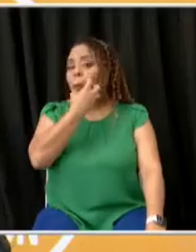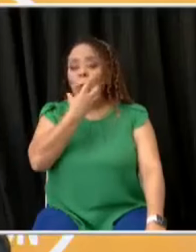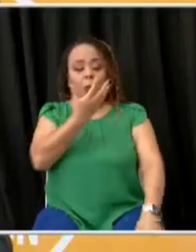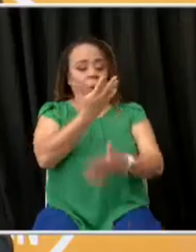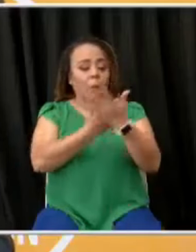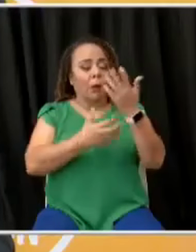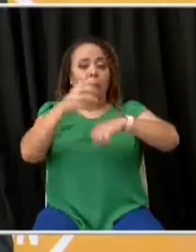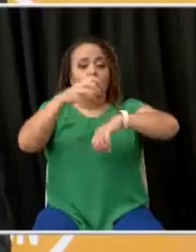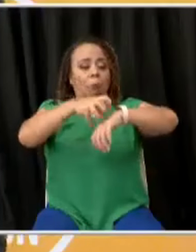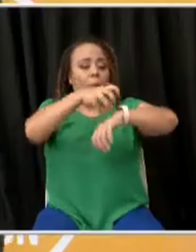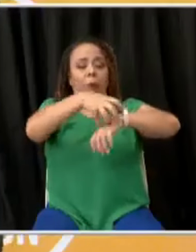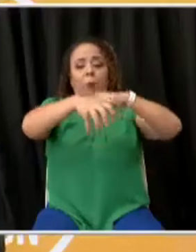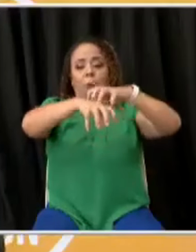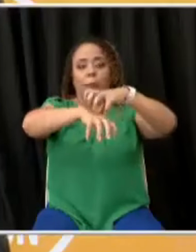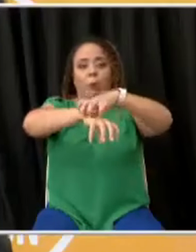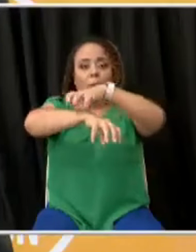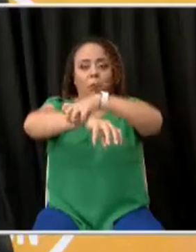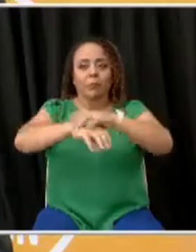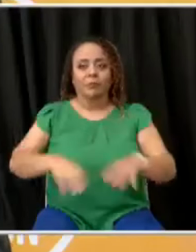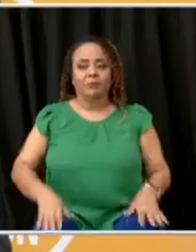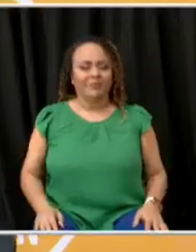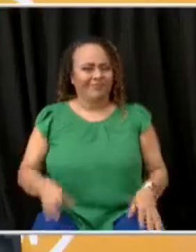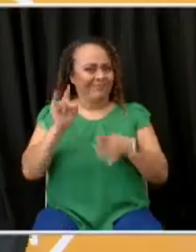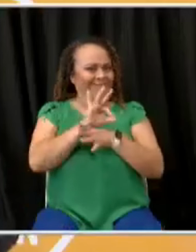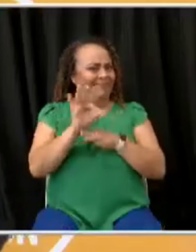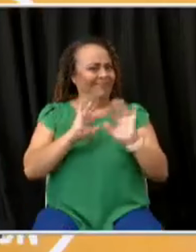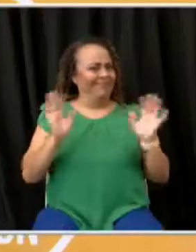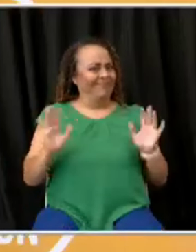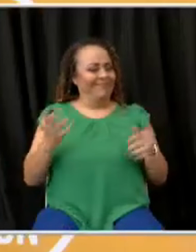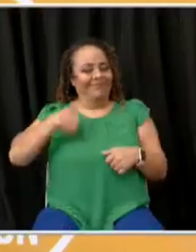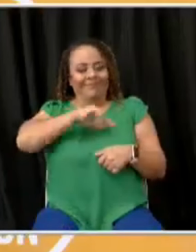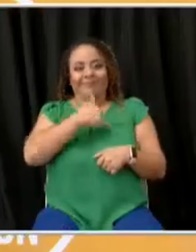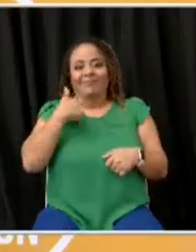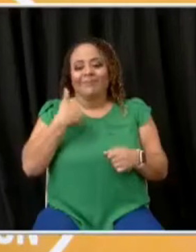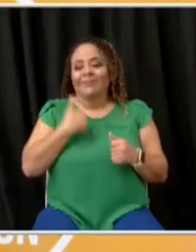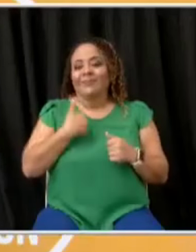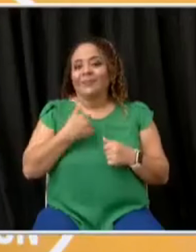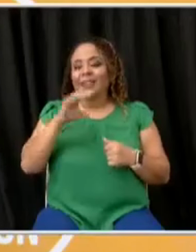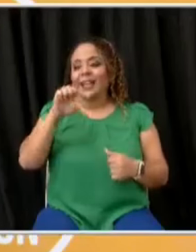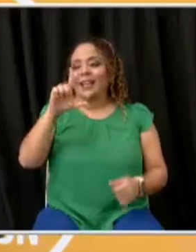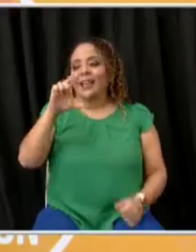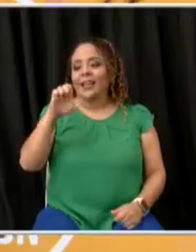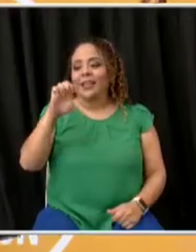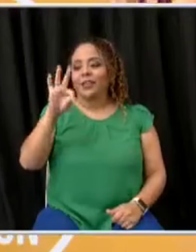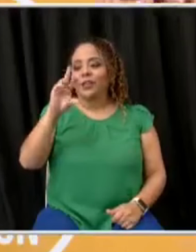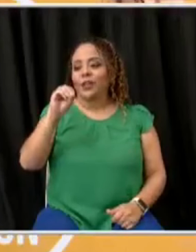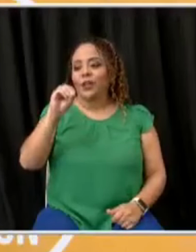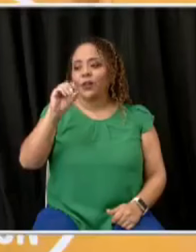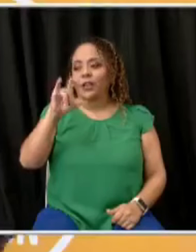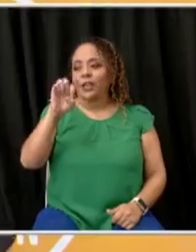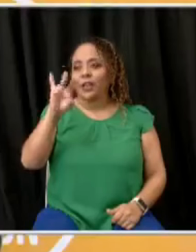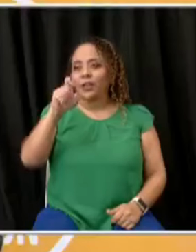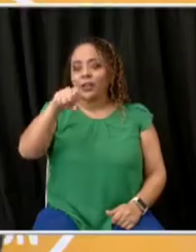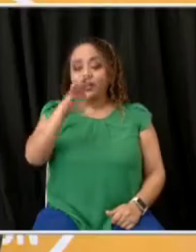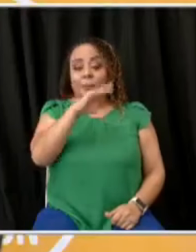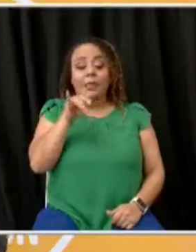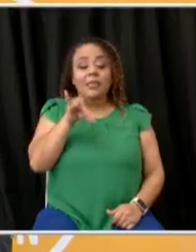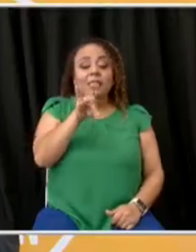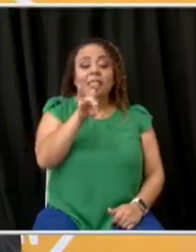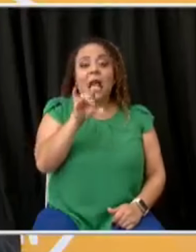manos, o sea, no sirve. Nosotros recibimos los electrolitos que necesitamos en la sal que le echamos al